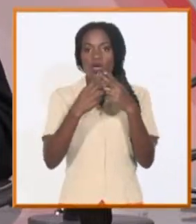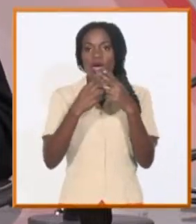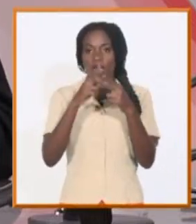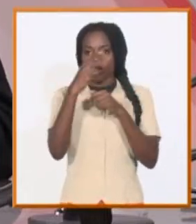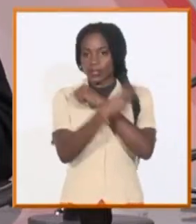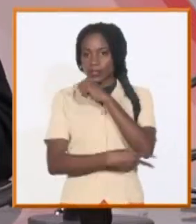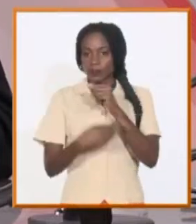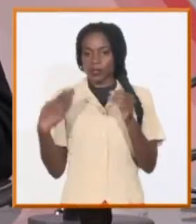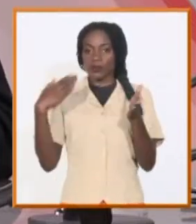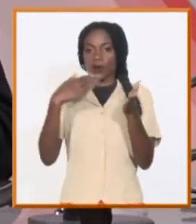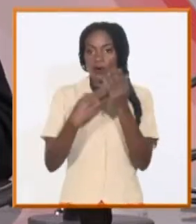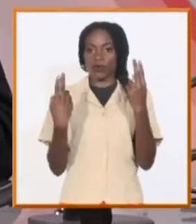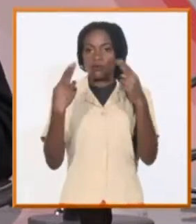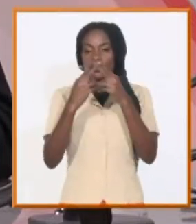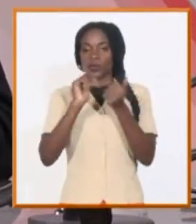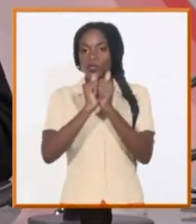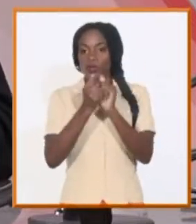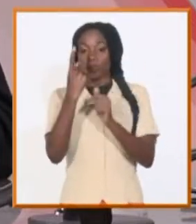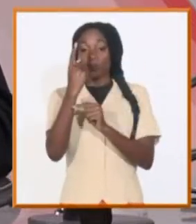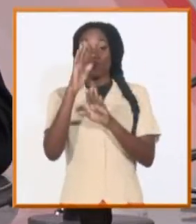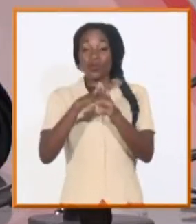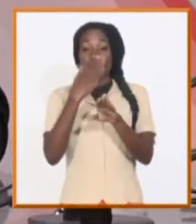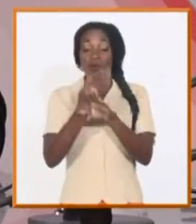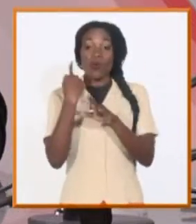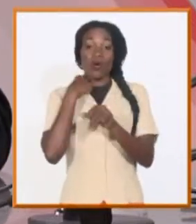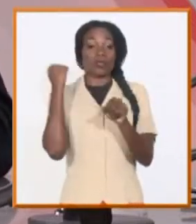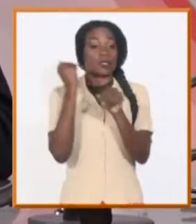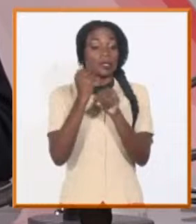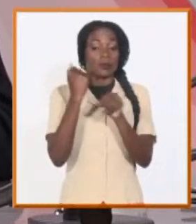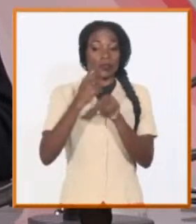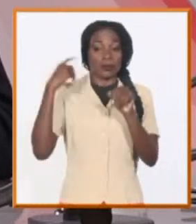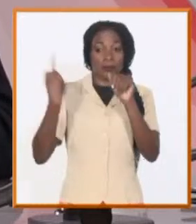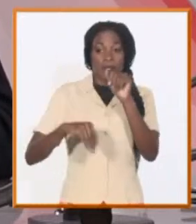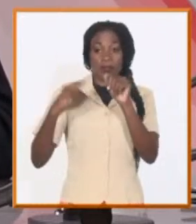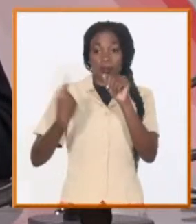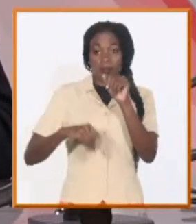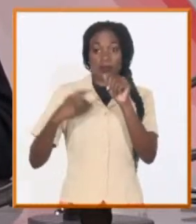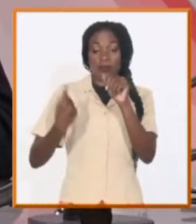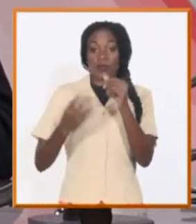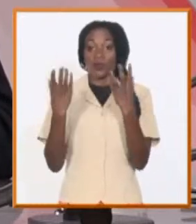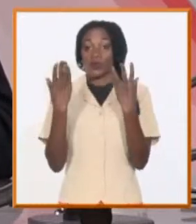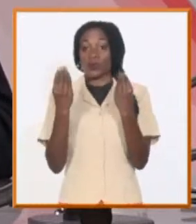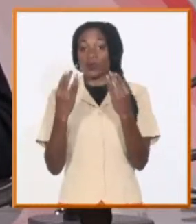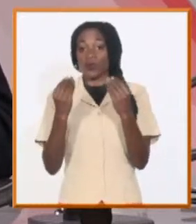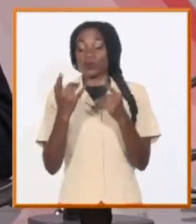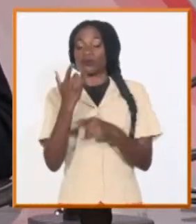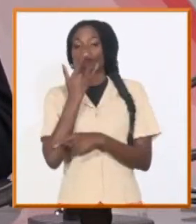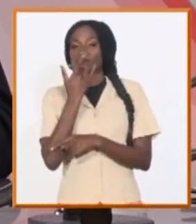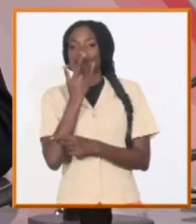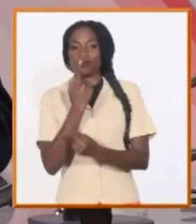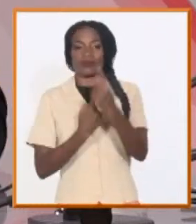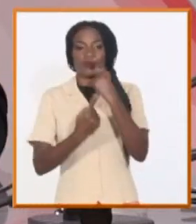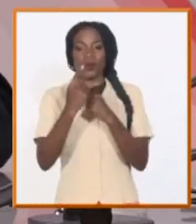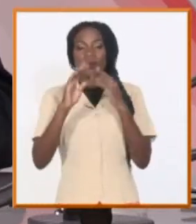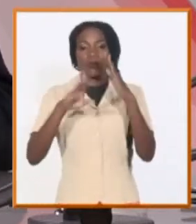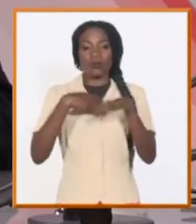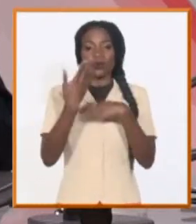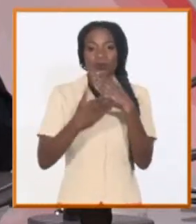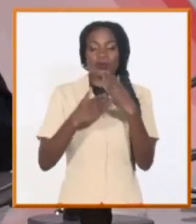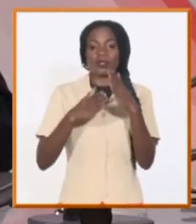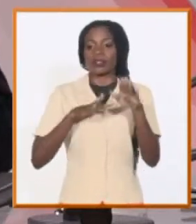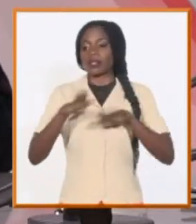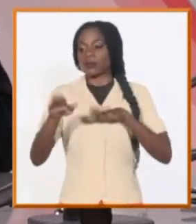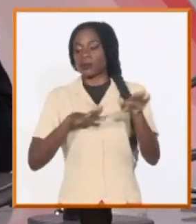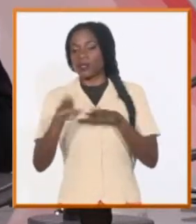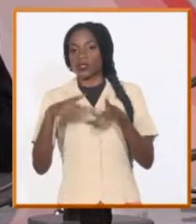de Chile. Después de un año intenso, después también de muchas dificultades y contratiempos en la preparación